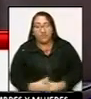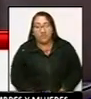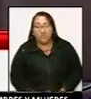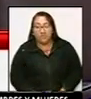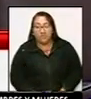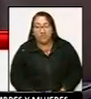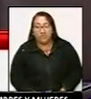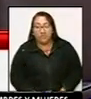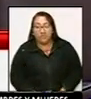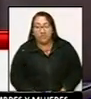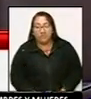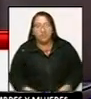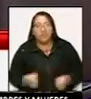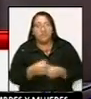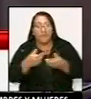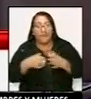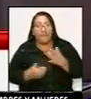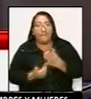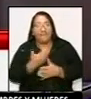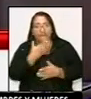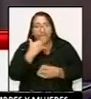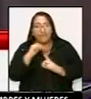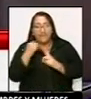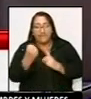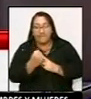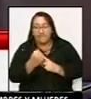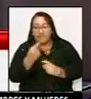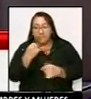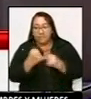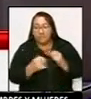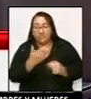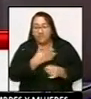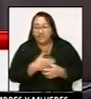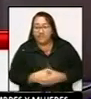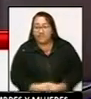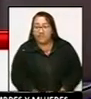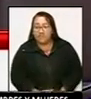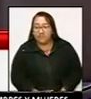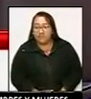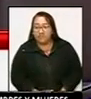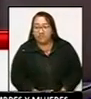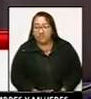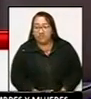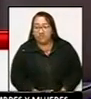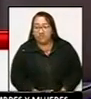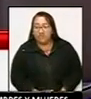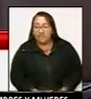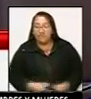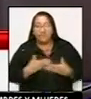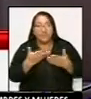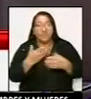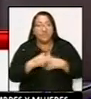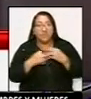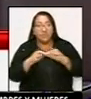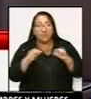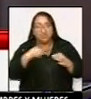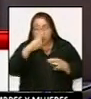que contribuyen con el nacimiento de una nueva y mejor sociedad. Y para terminar, presidente, quiero solicitarle, en nombre del pueblo